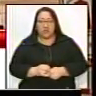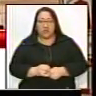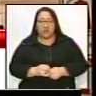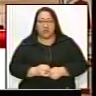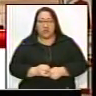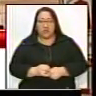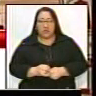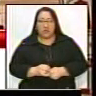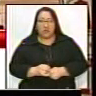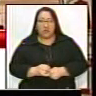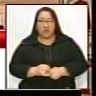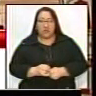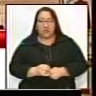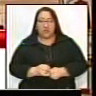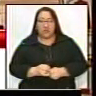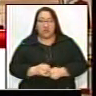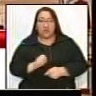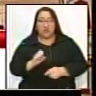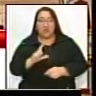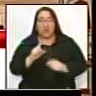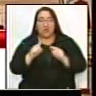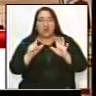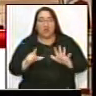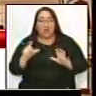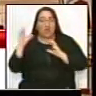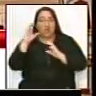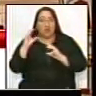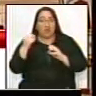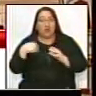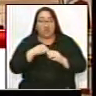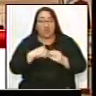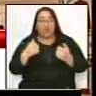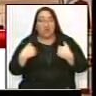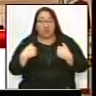el 17 de octubre tuvimos